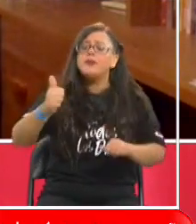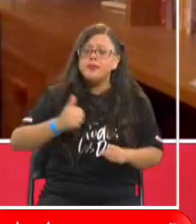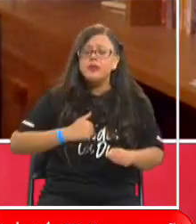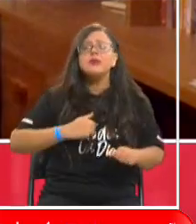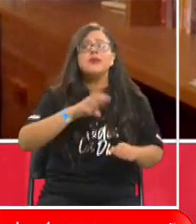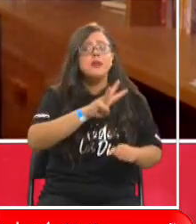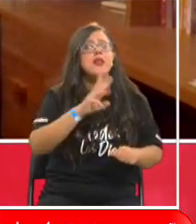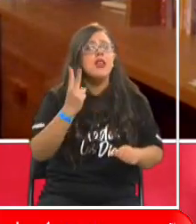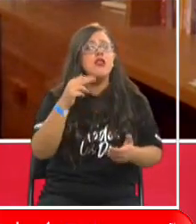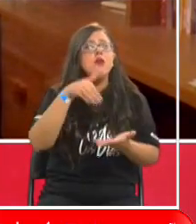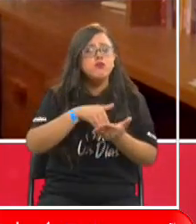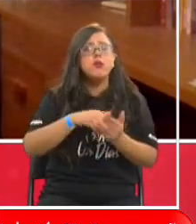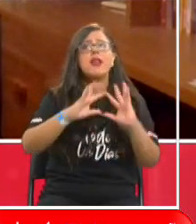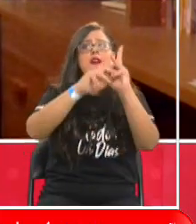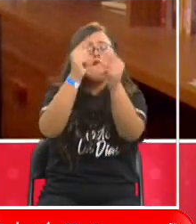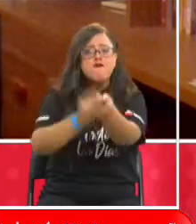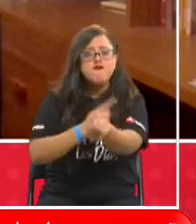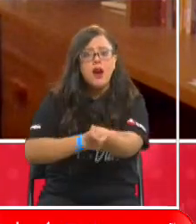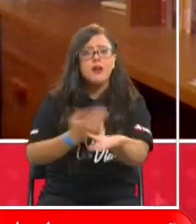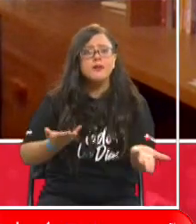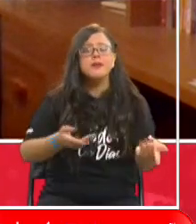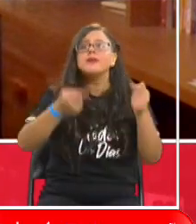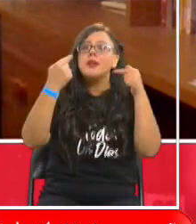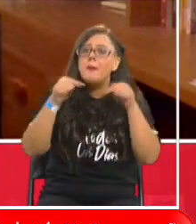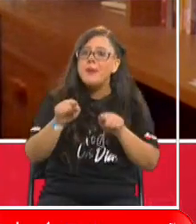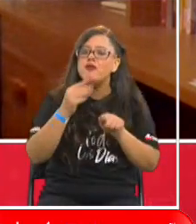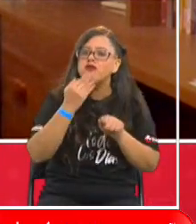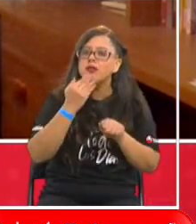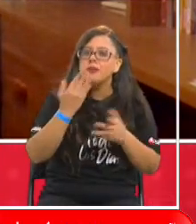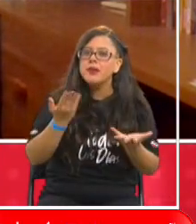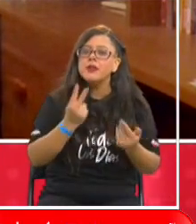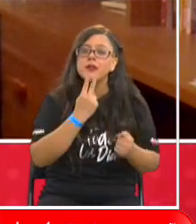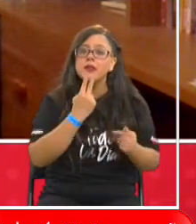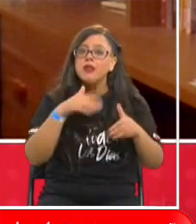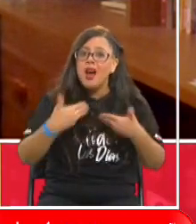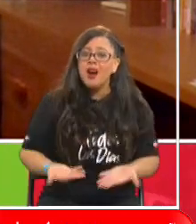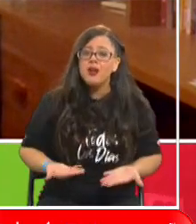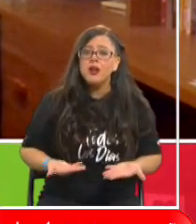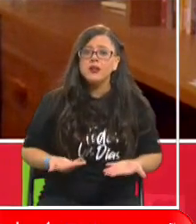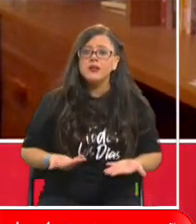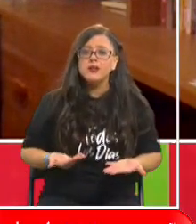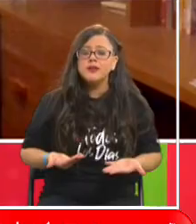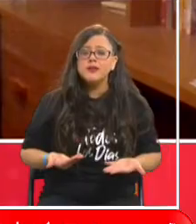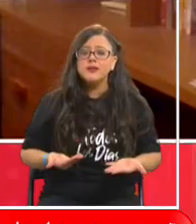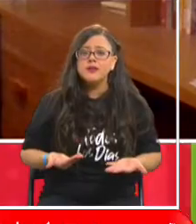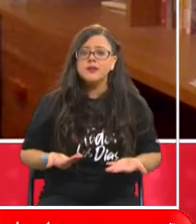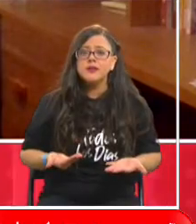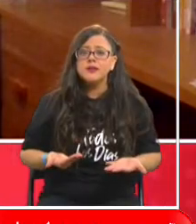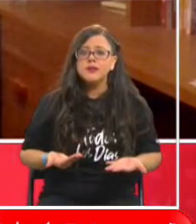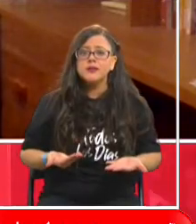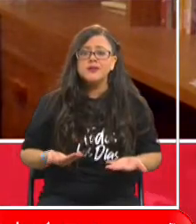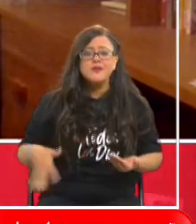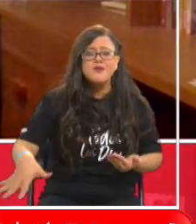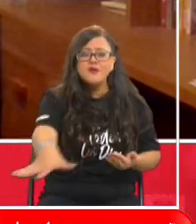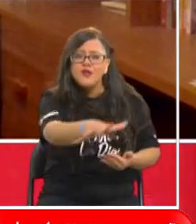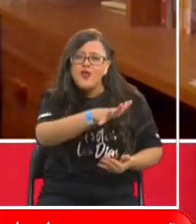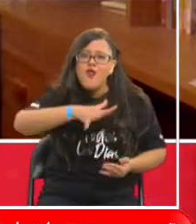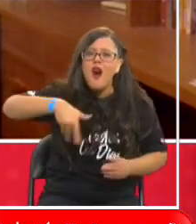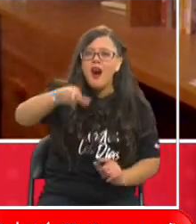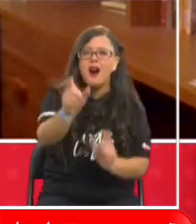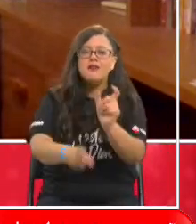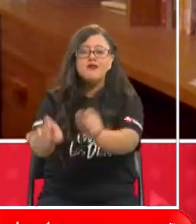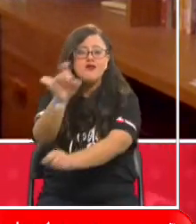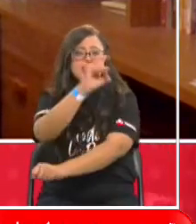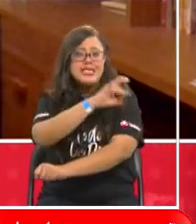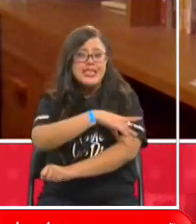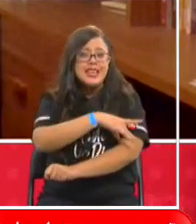con 32.000 familias, pero en lo que estamos viviendo, nosotros todos los chilenos que podamos vamos